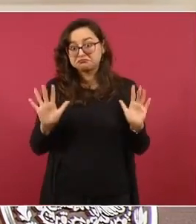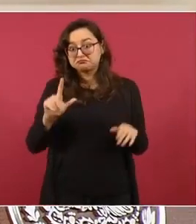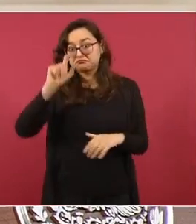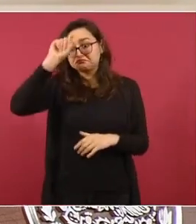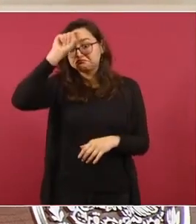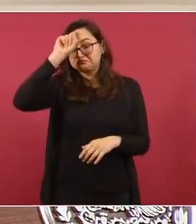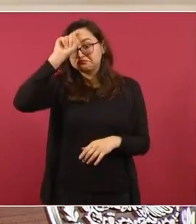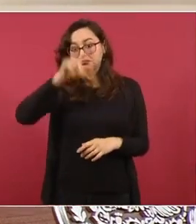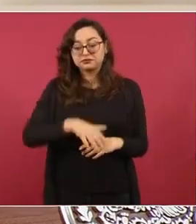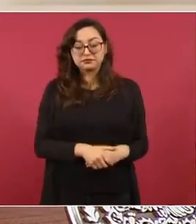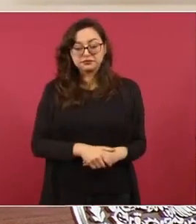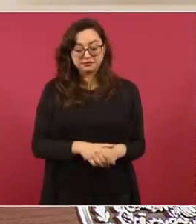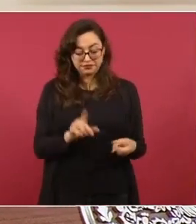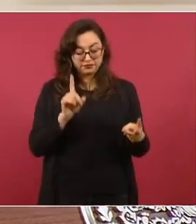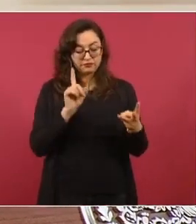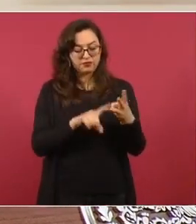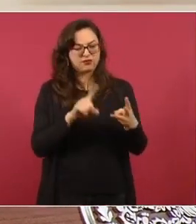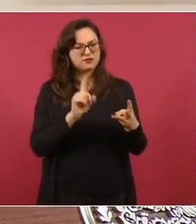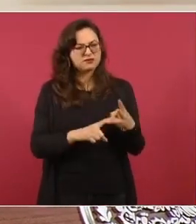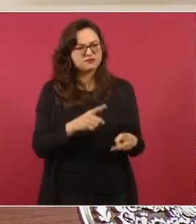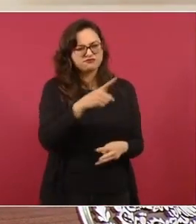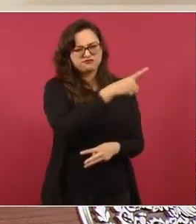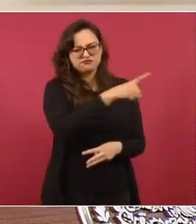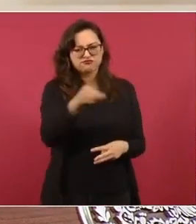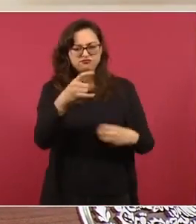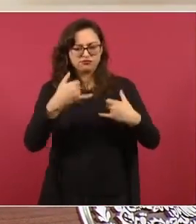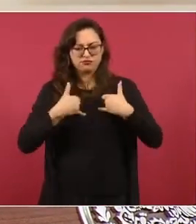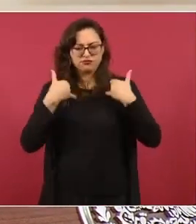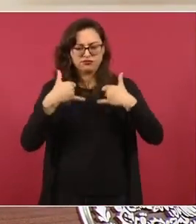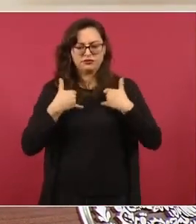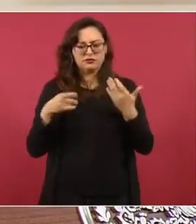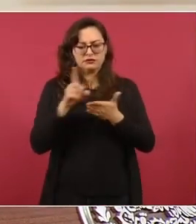para que los jóvenes